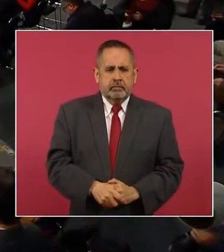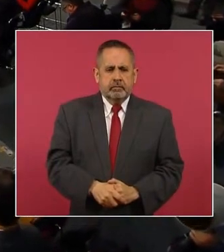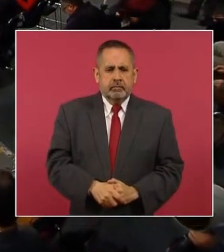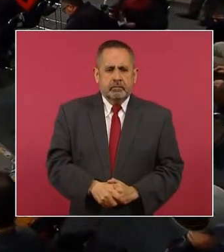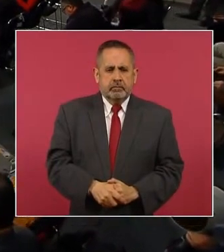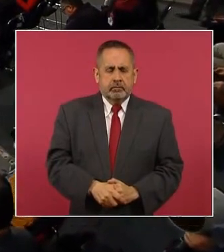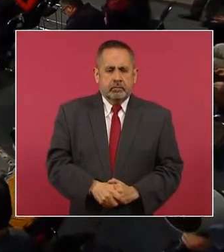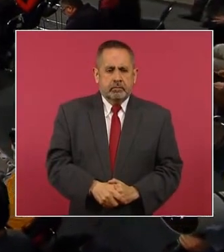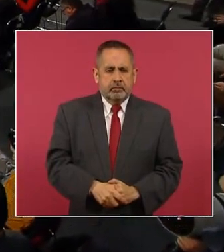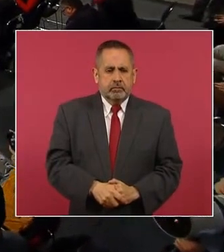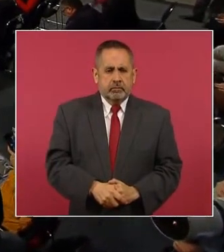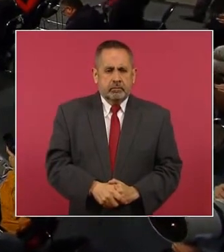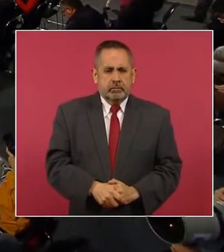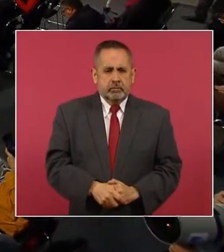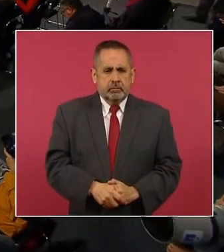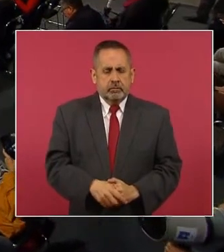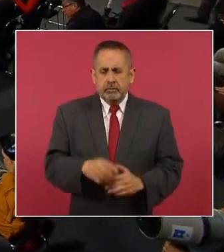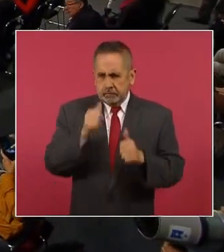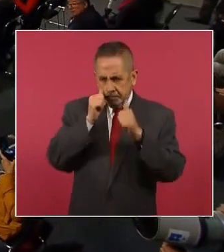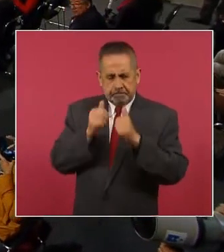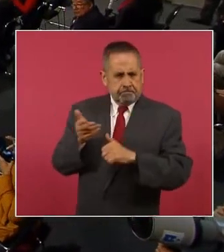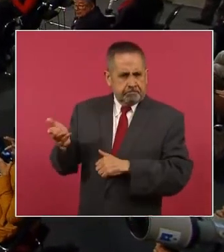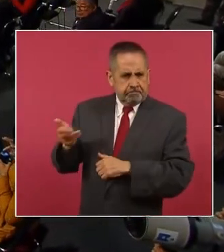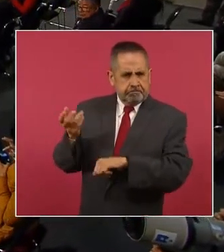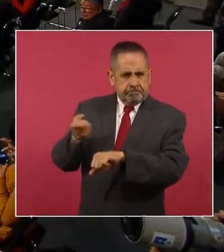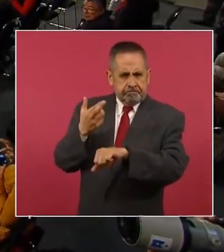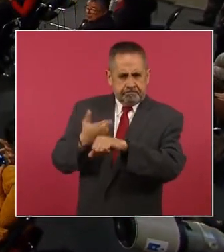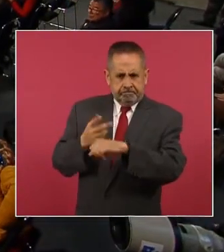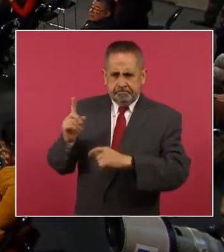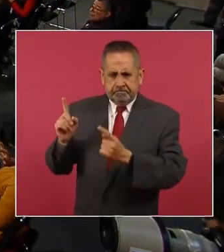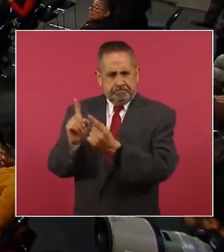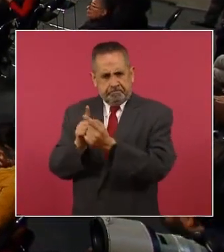Sí, les va a atender la secretaria.